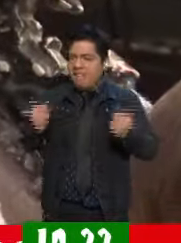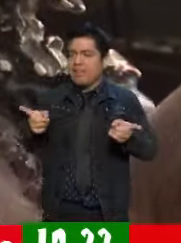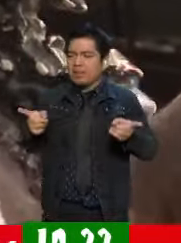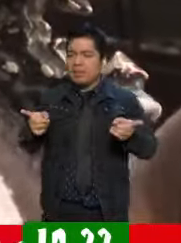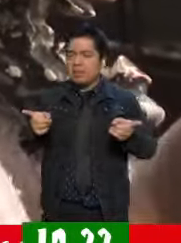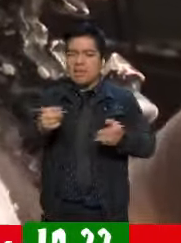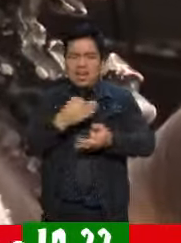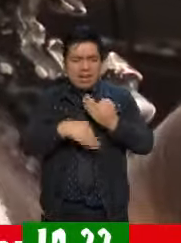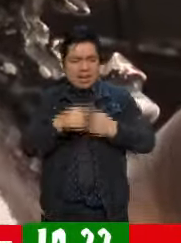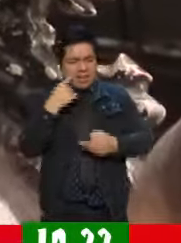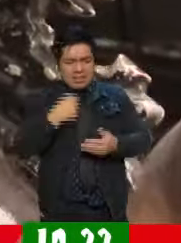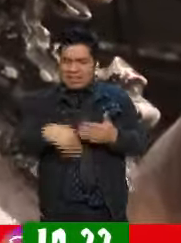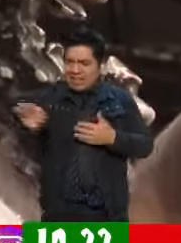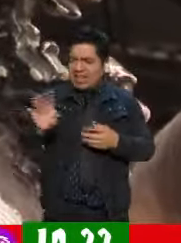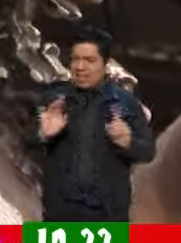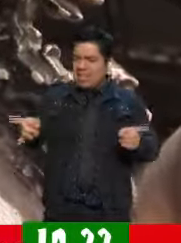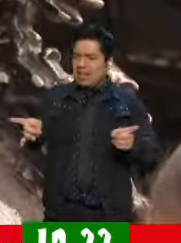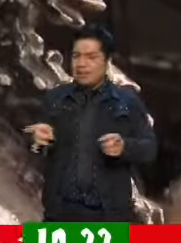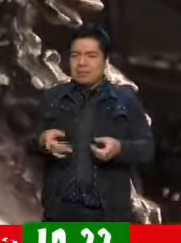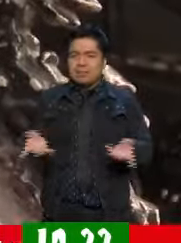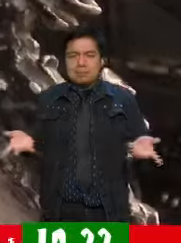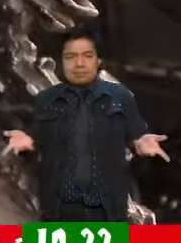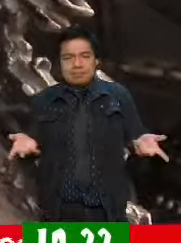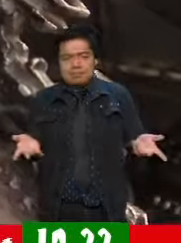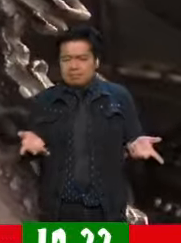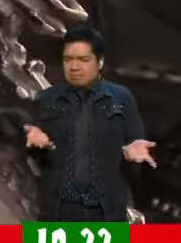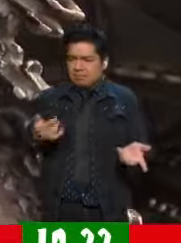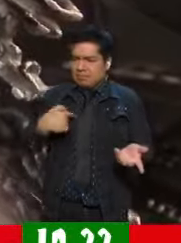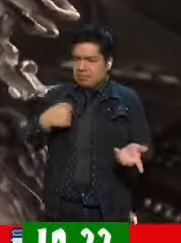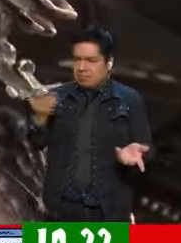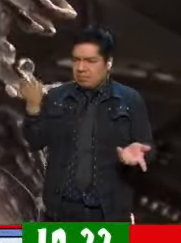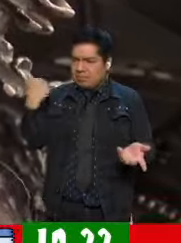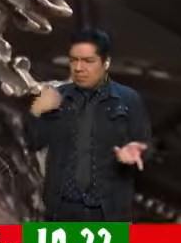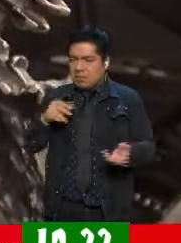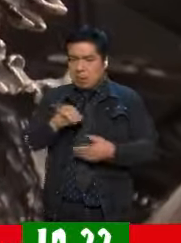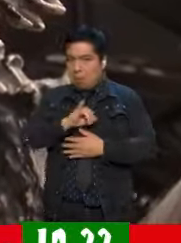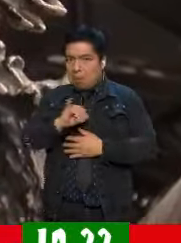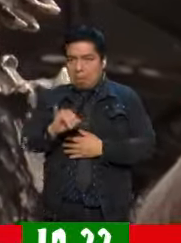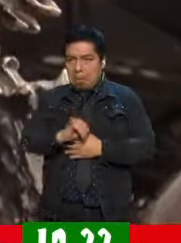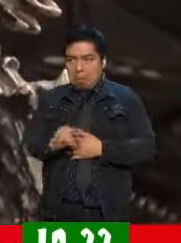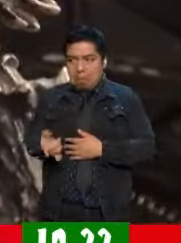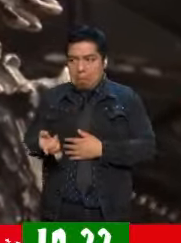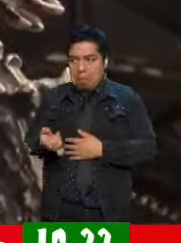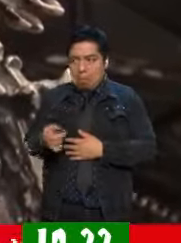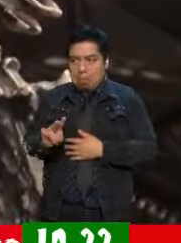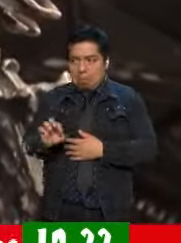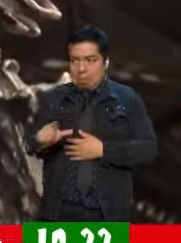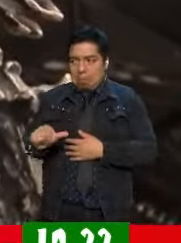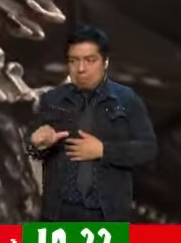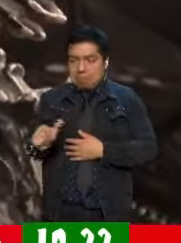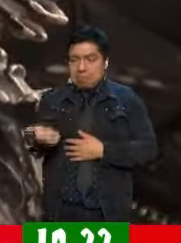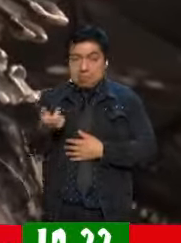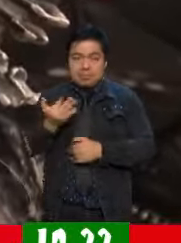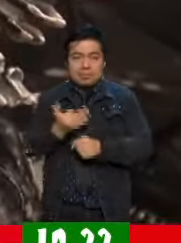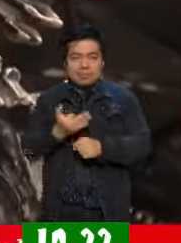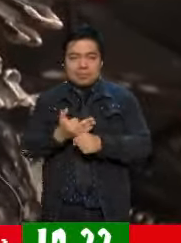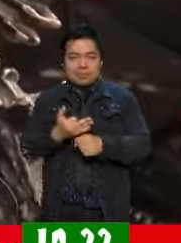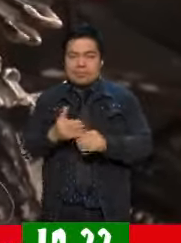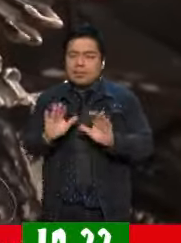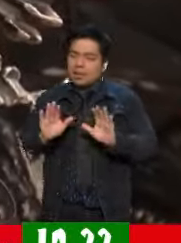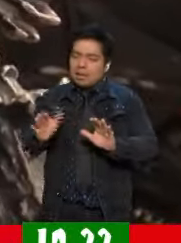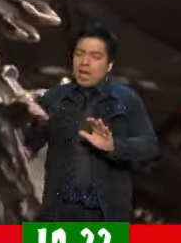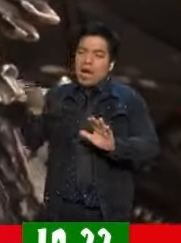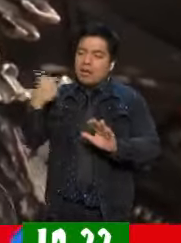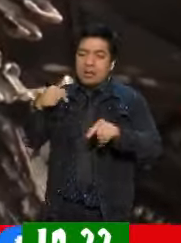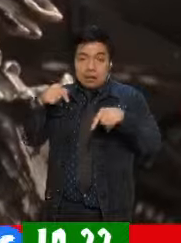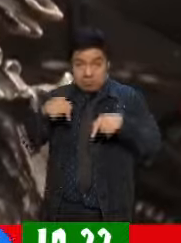es, ay, sácate, y para todo eso. Y yo decía, bueno, en mis tiempos no, nunca se decía así, pero en los tiempos, pero decían, en tus tiempos,